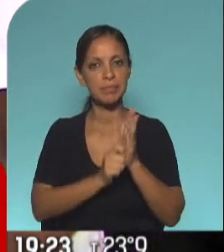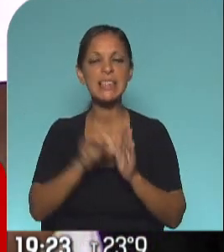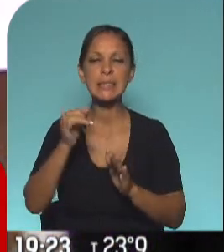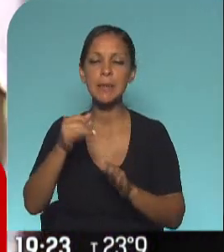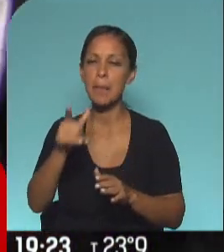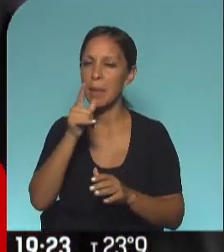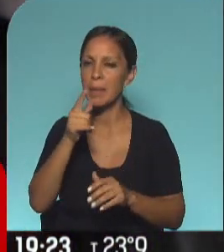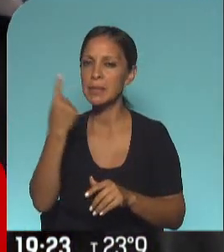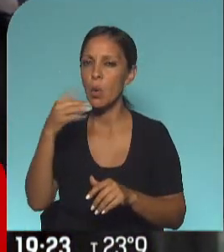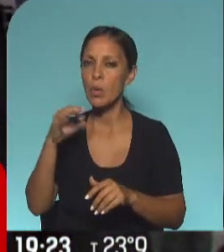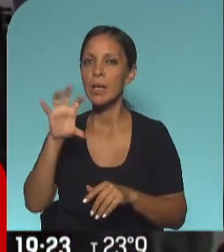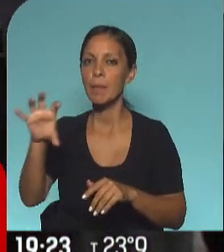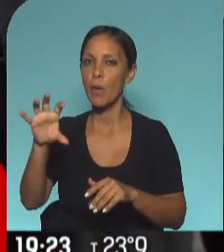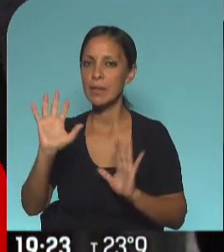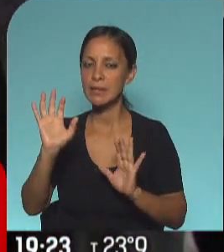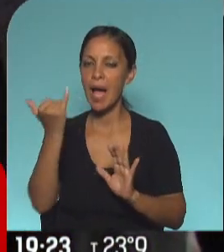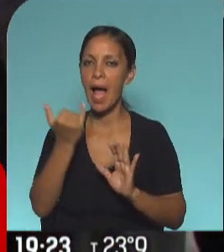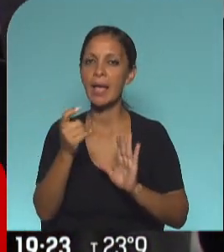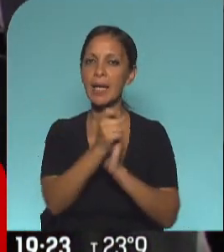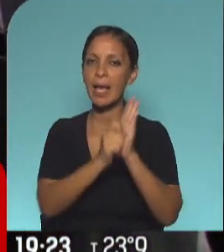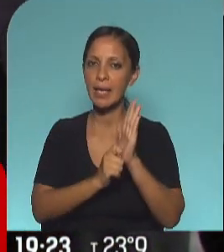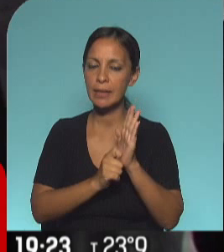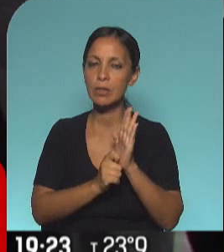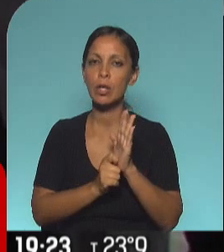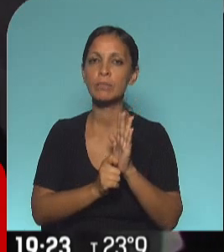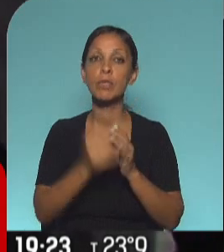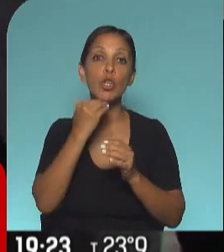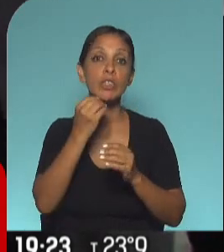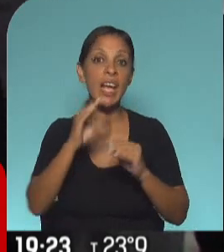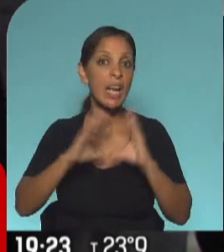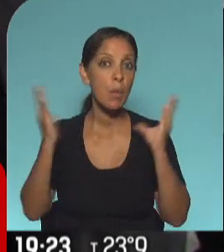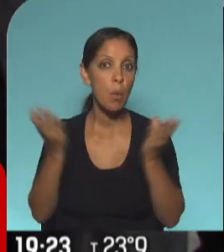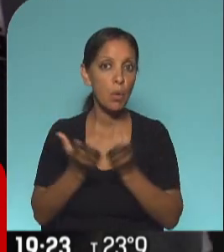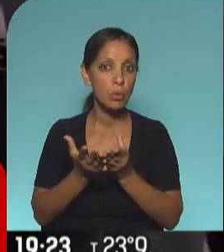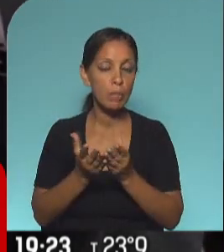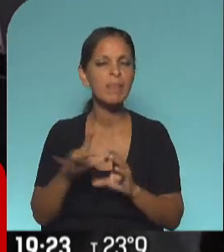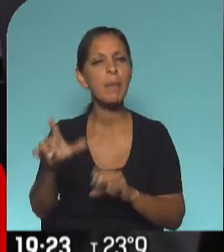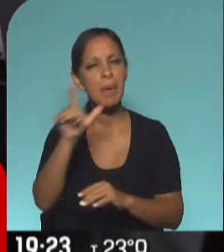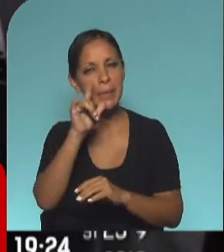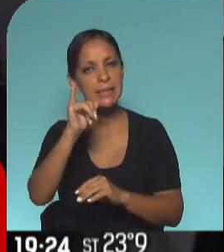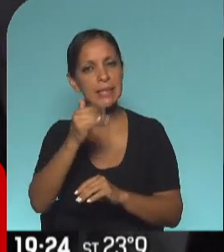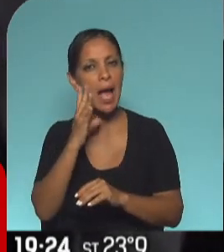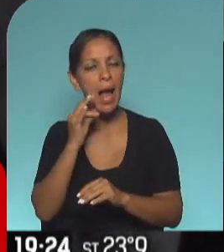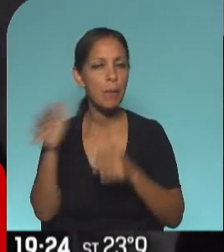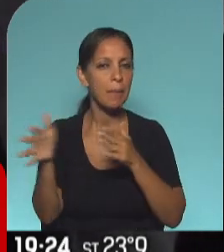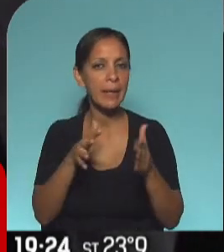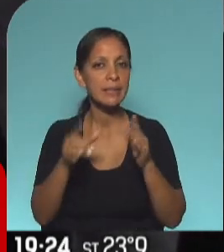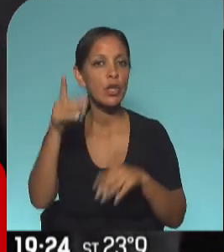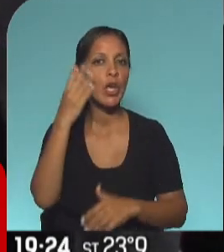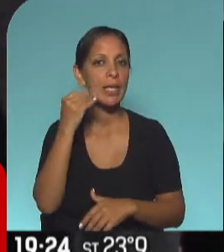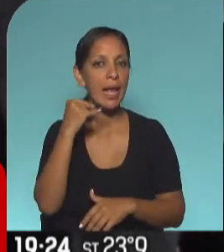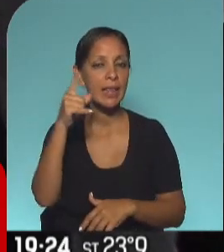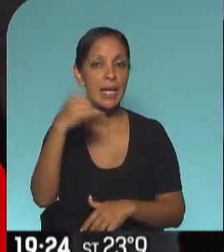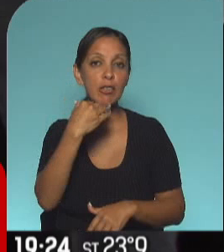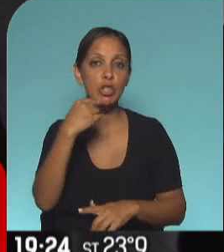tiene este sistema, y no sé si incluso en el mundo algo parecido empezó a hacer Inglaterra, no sé cómo